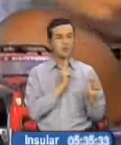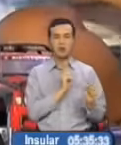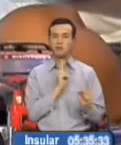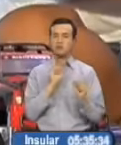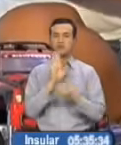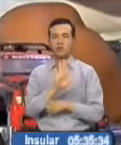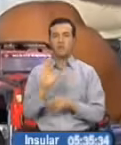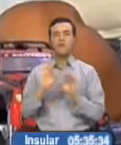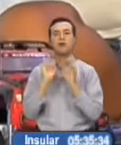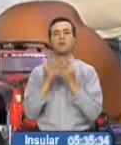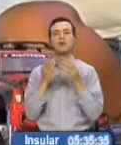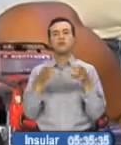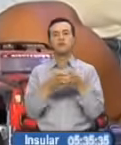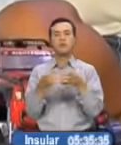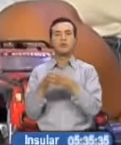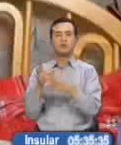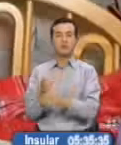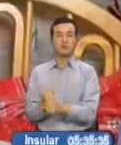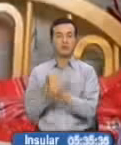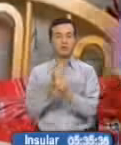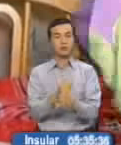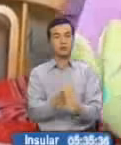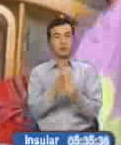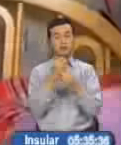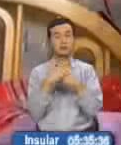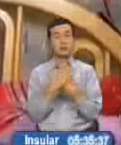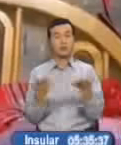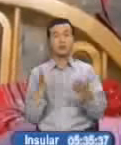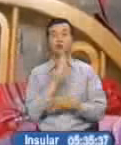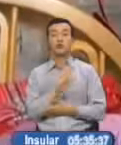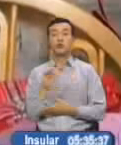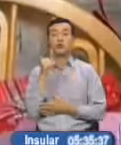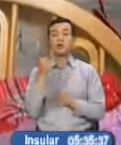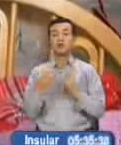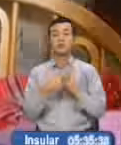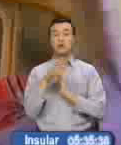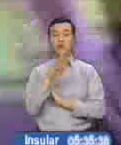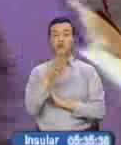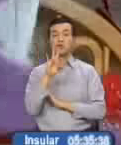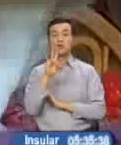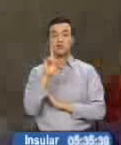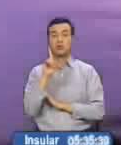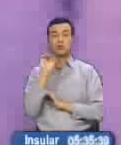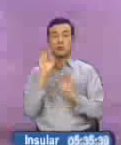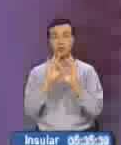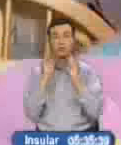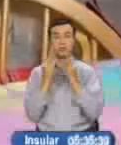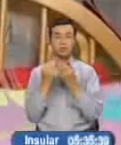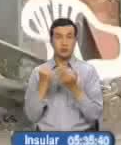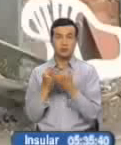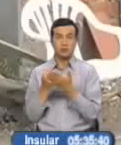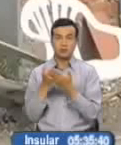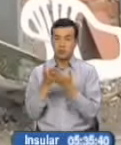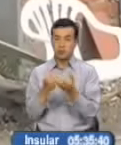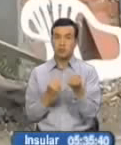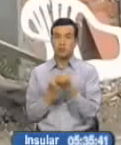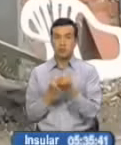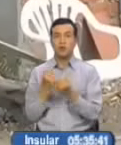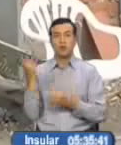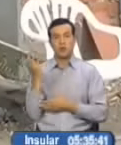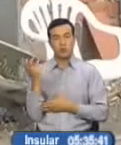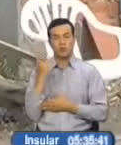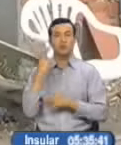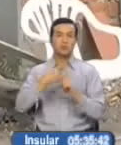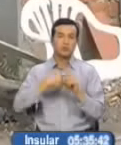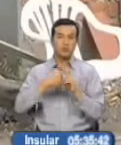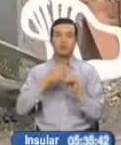los suyos, viven en sitios más seguros. Son parte de las 10.471 familias beneficiadas con bonos de acogida o alquiler